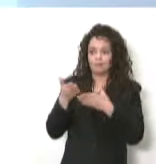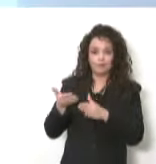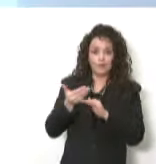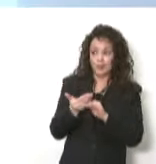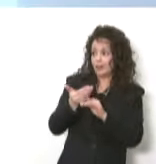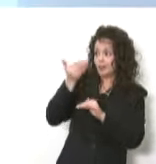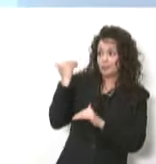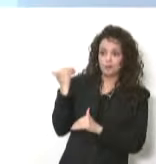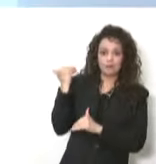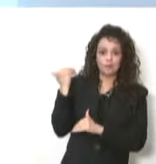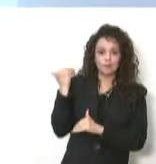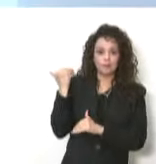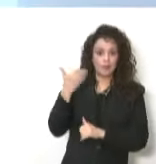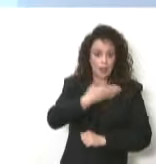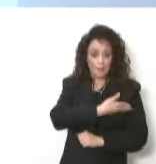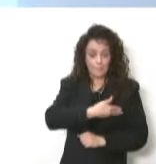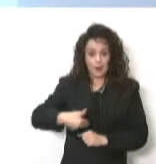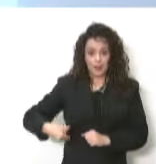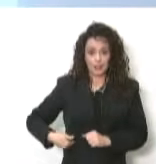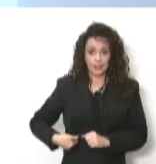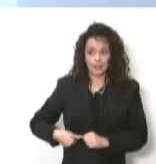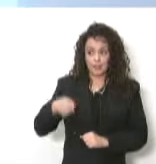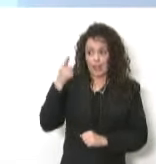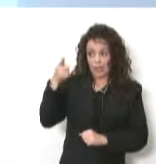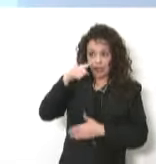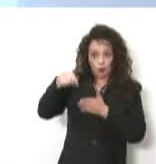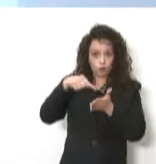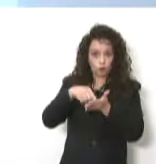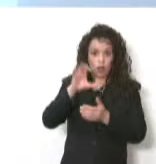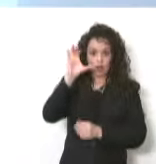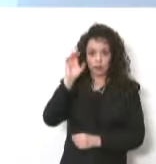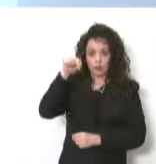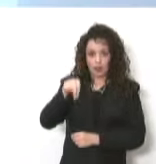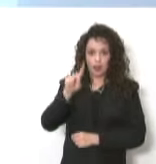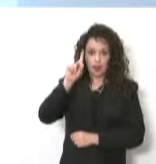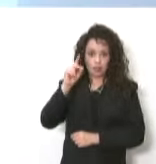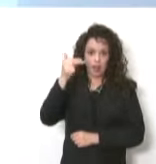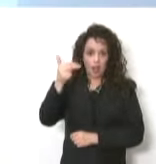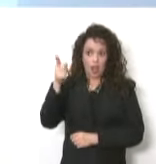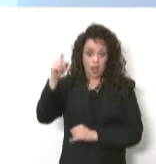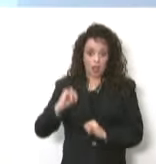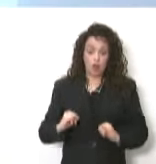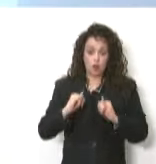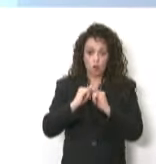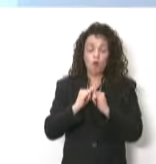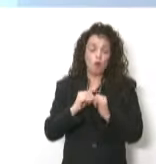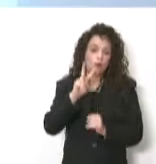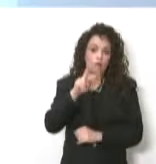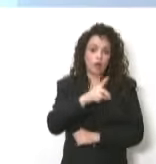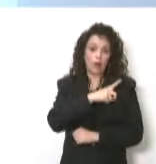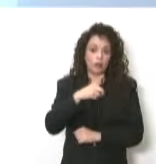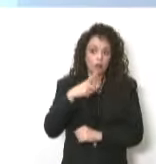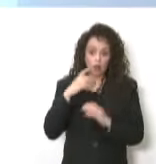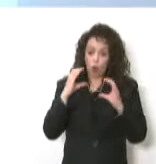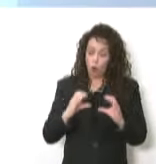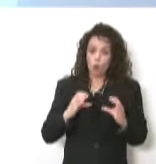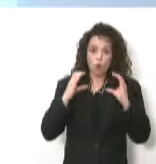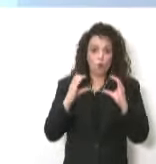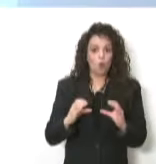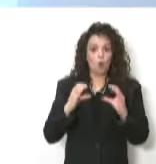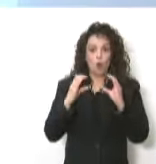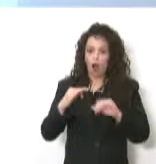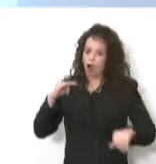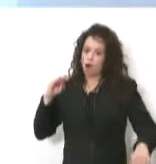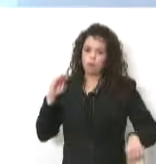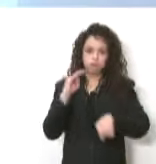anterior presidente de esa CNDH, una institución que merece ser cuidada y